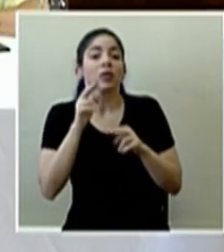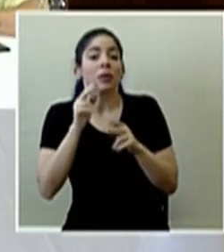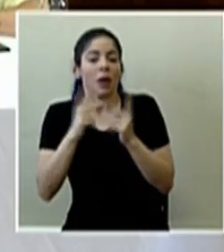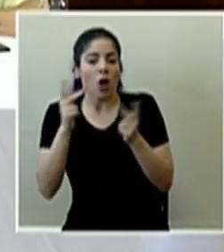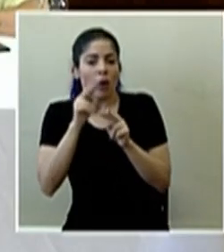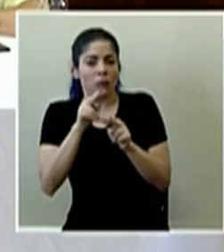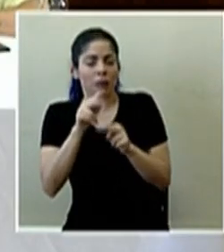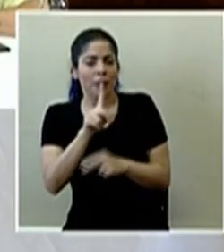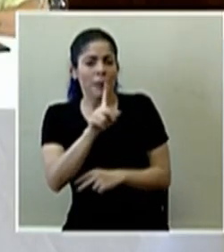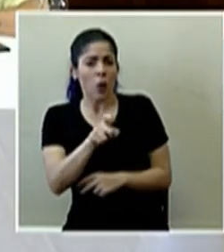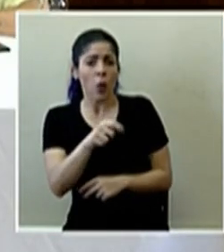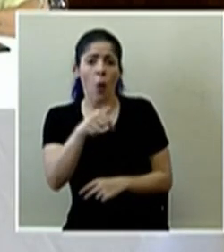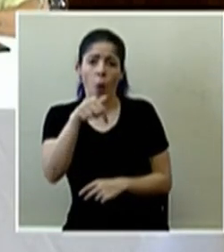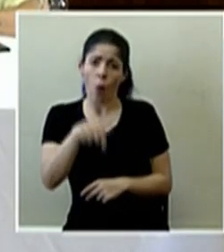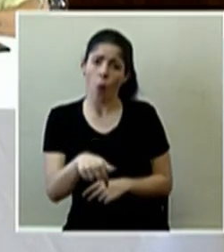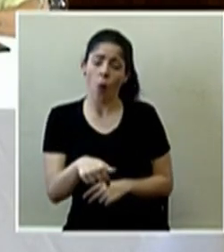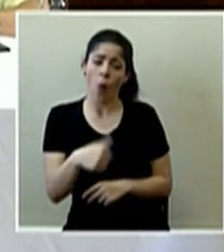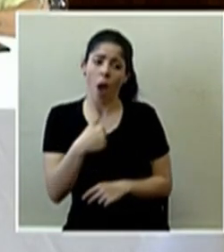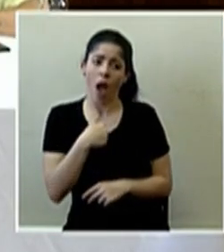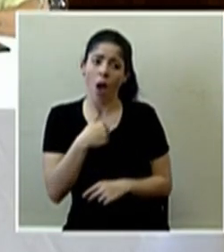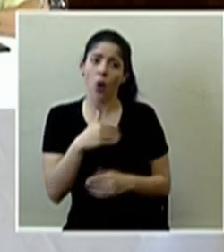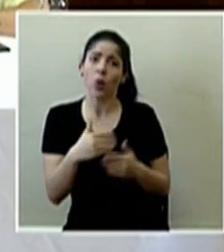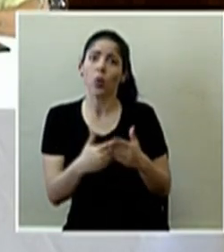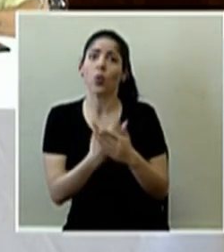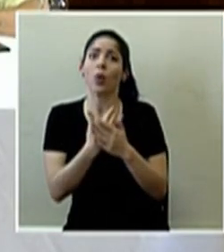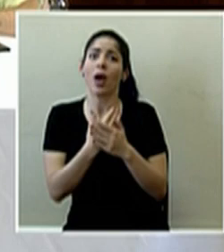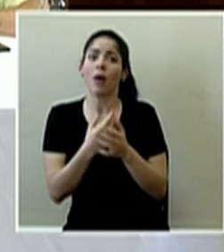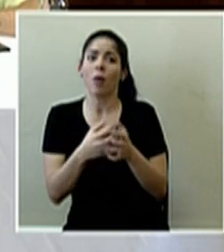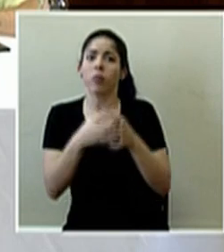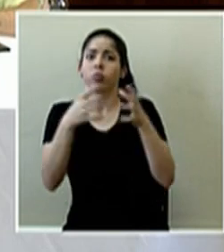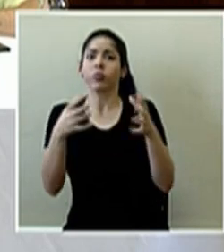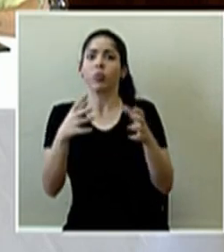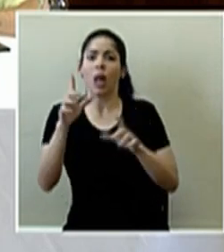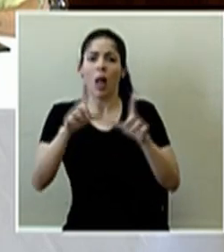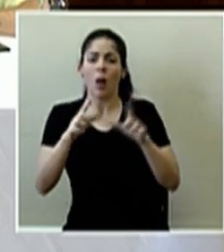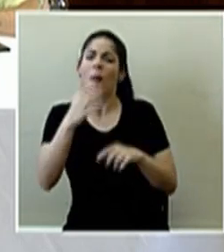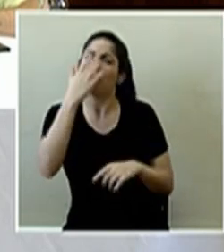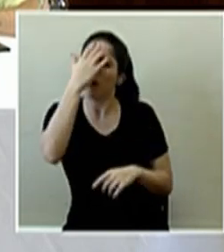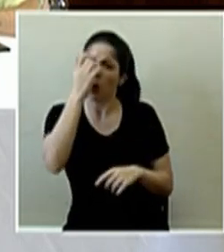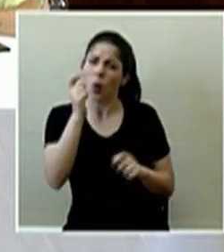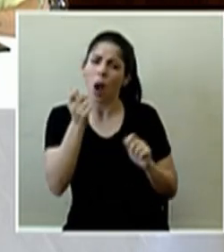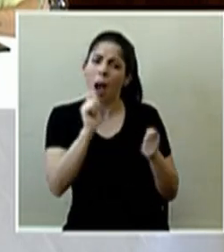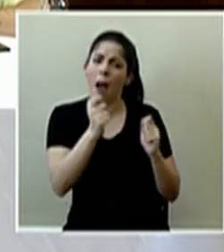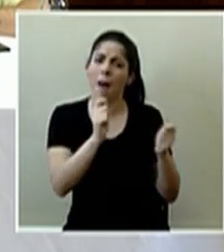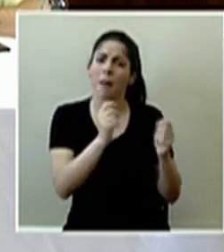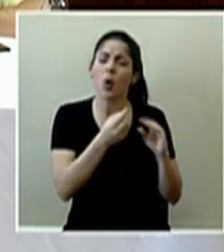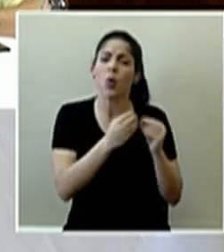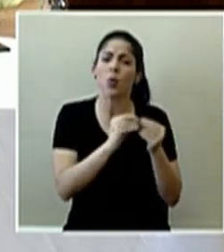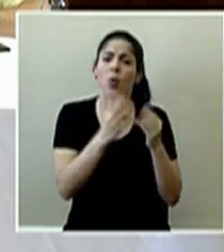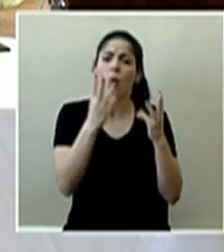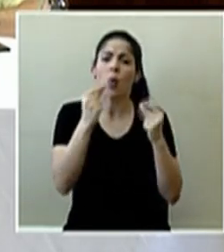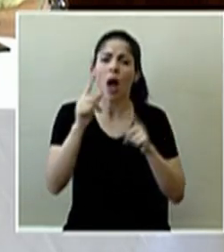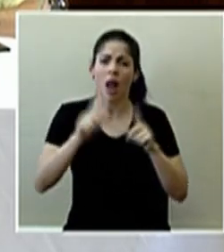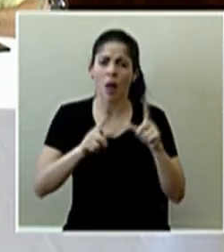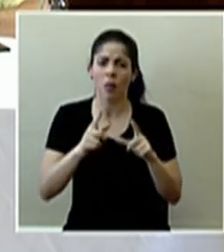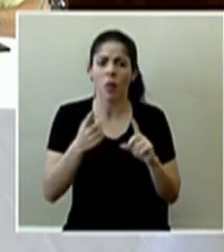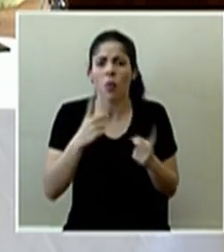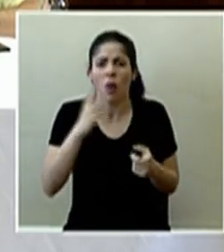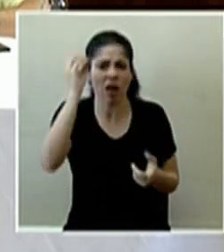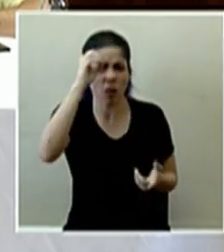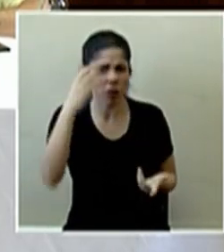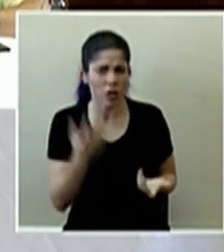nos consulta: hoy tenemos un nuevo pico de pruebas. ¿Por qué cambia diariamente el número de pruebas que hacemos? ¿Cuál es el